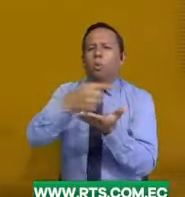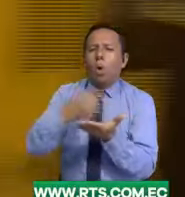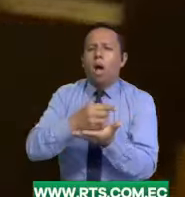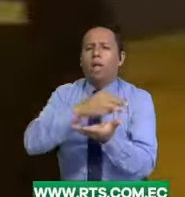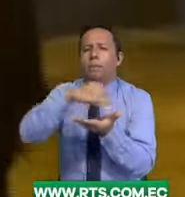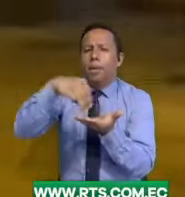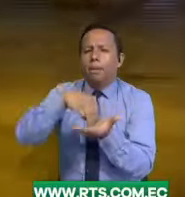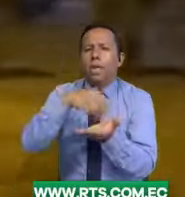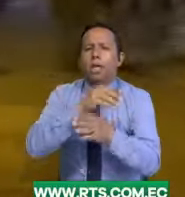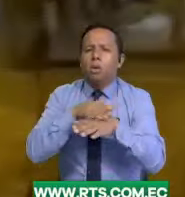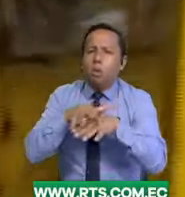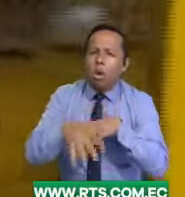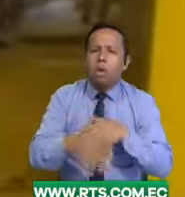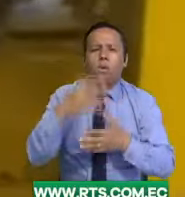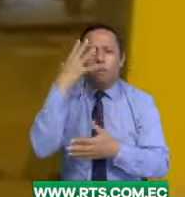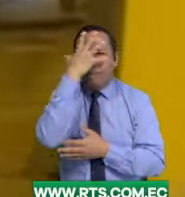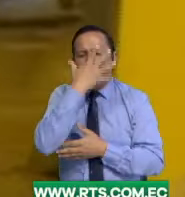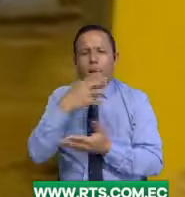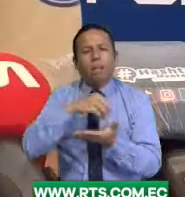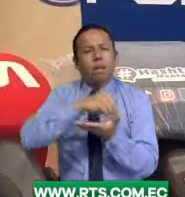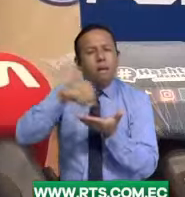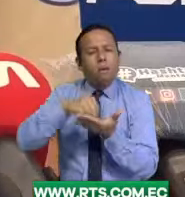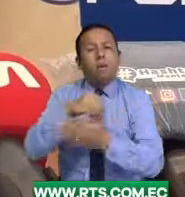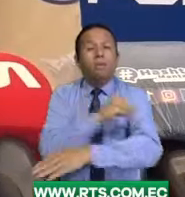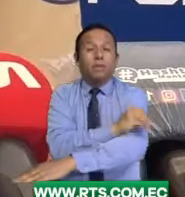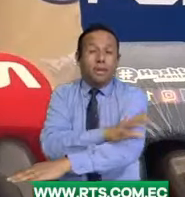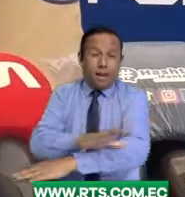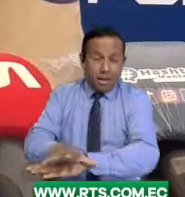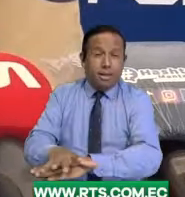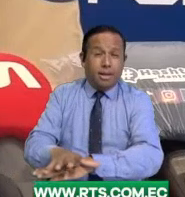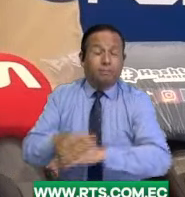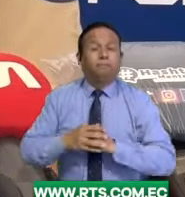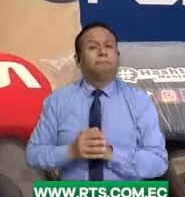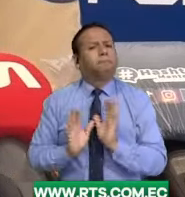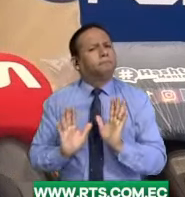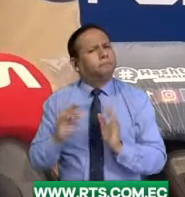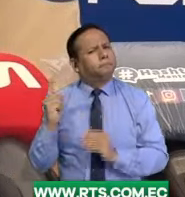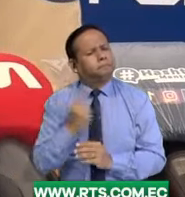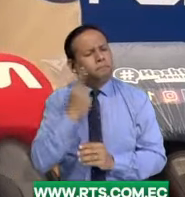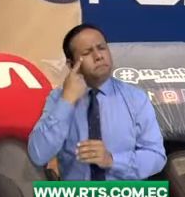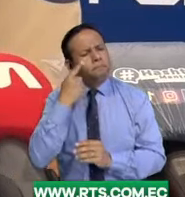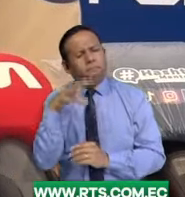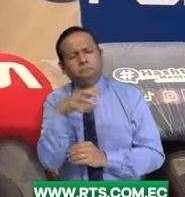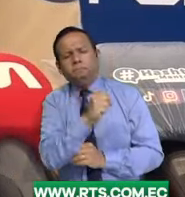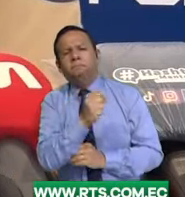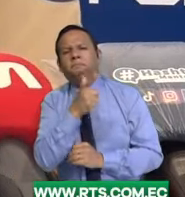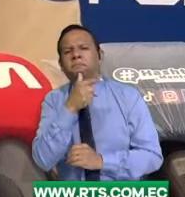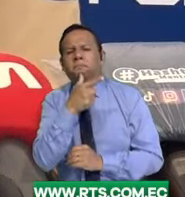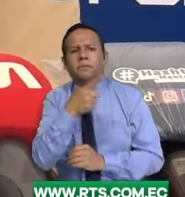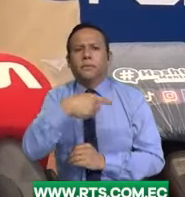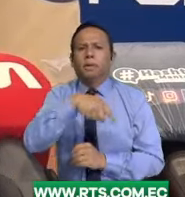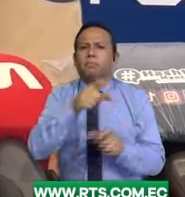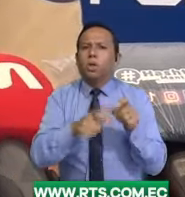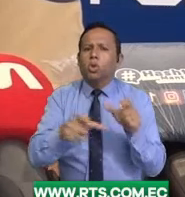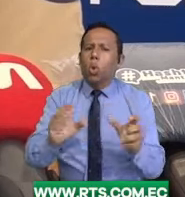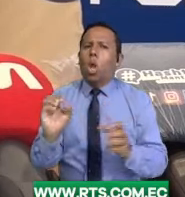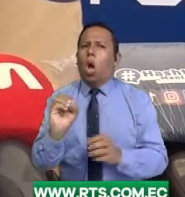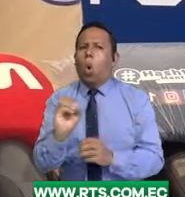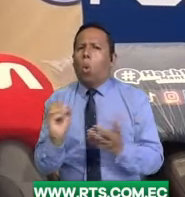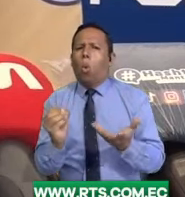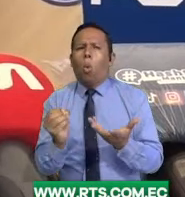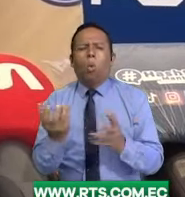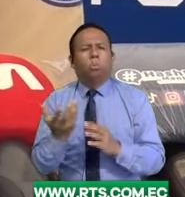Los Ríos, Esmeraldas, El Oro y Santa Elena. Con la finalidad de poder identificar a las personas u organizaciones que están